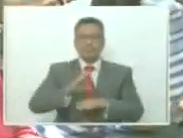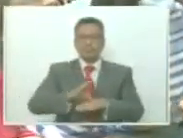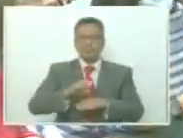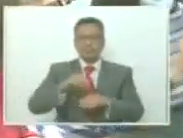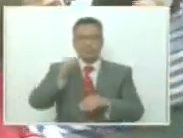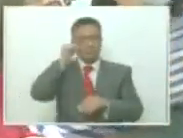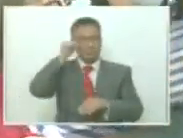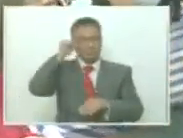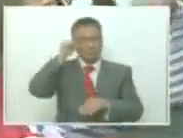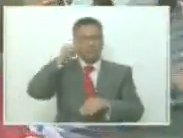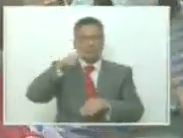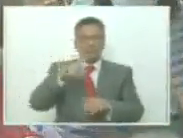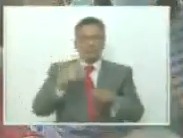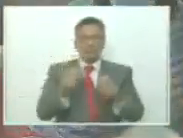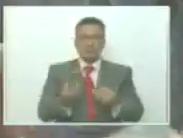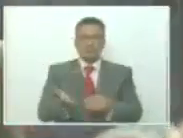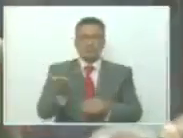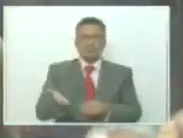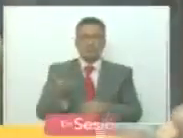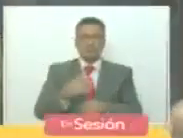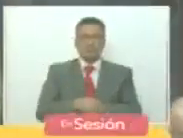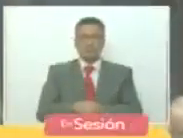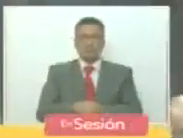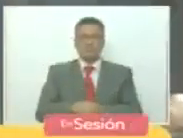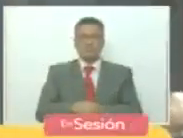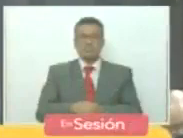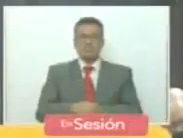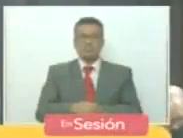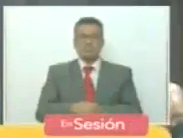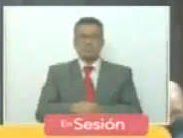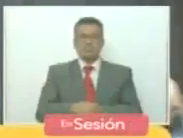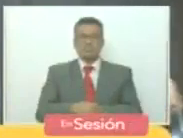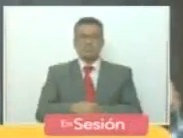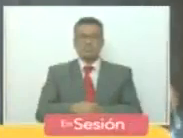Asia es muy importante.